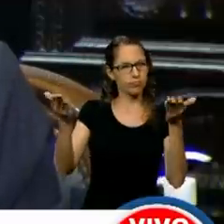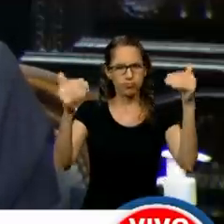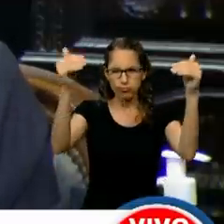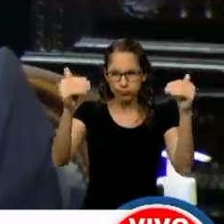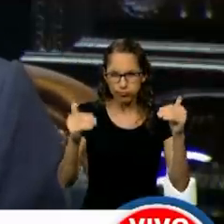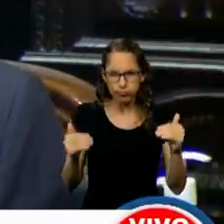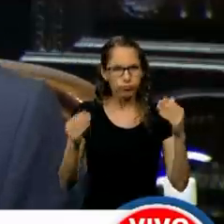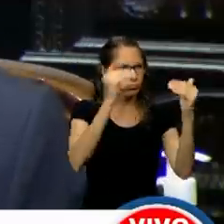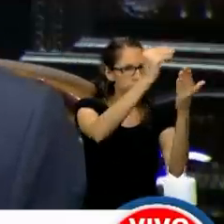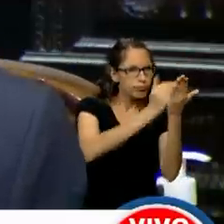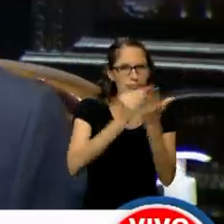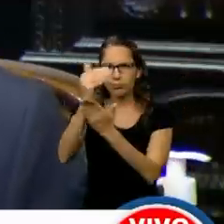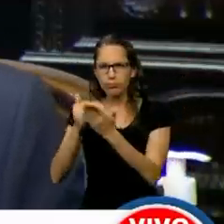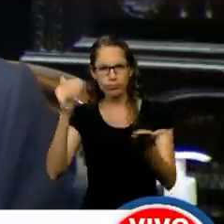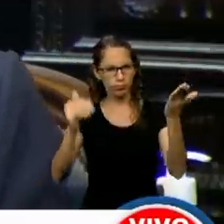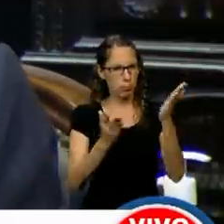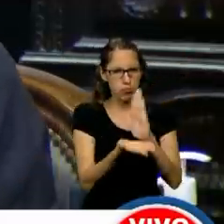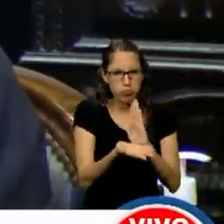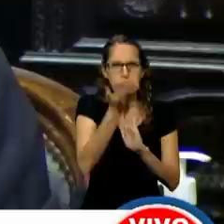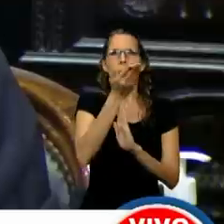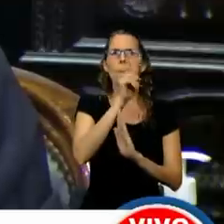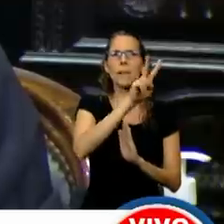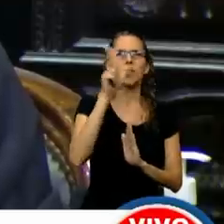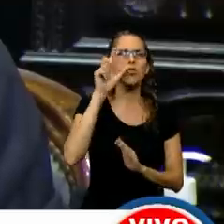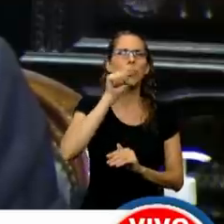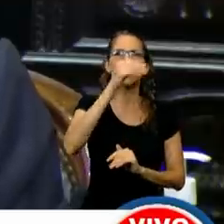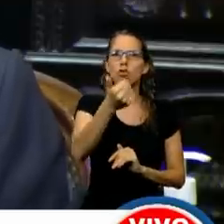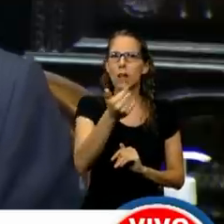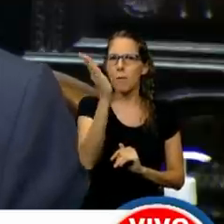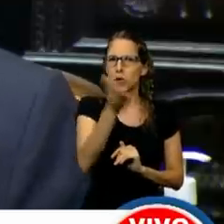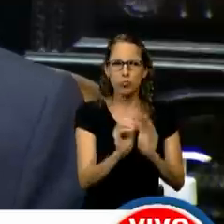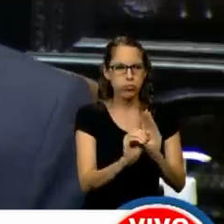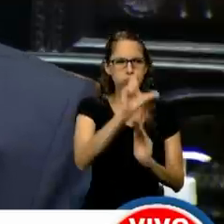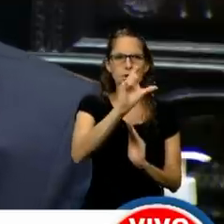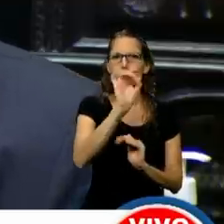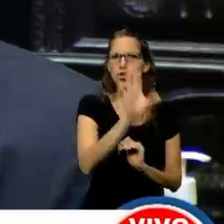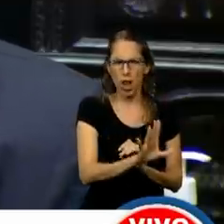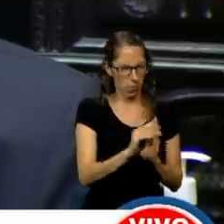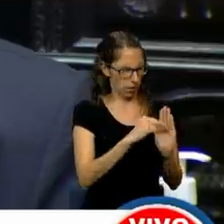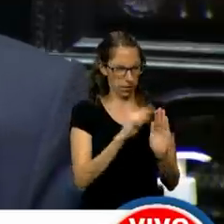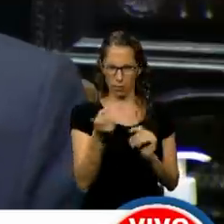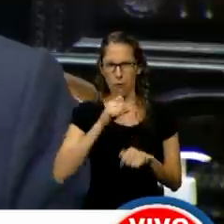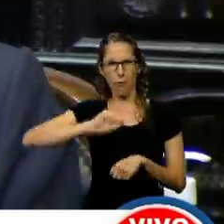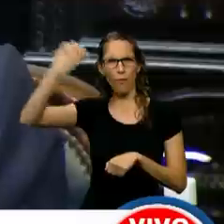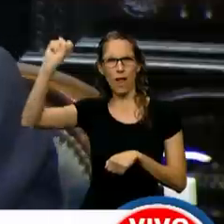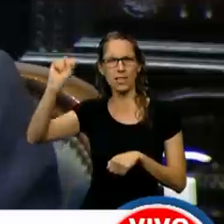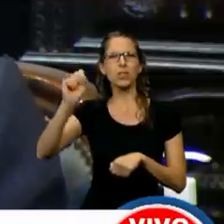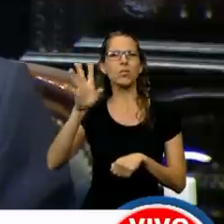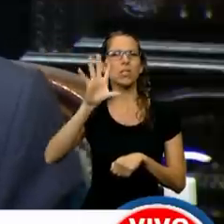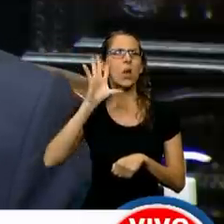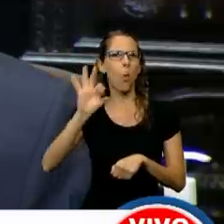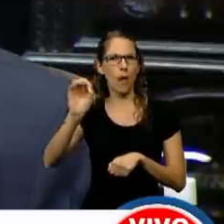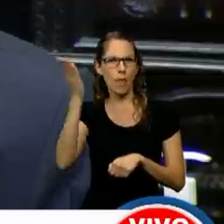el aumento sólo del 28.6 cuando tenemos casi un 50 por ciento de inflación es un ajuste